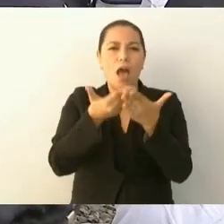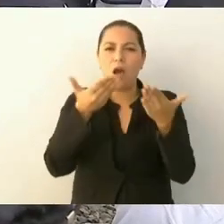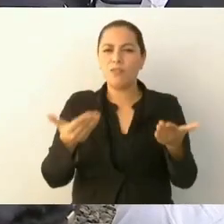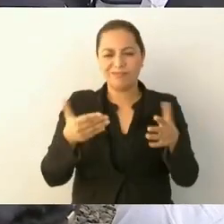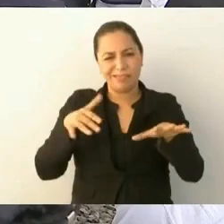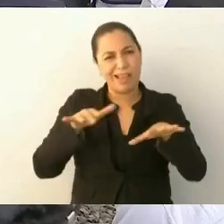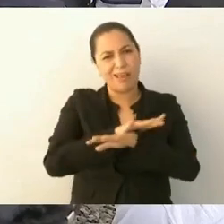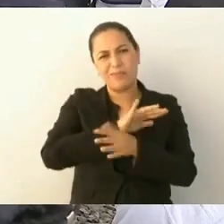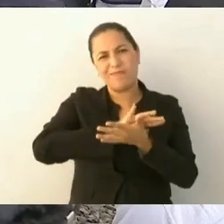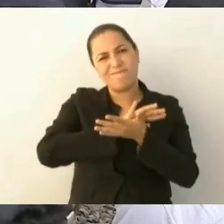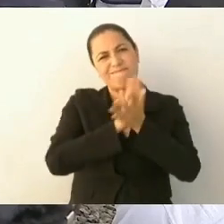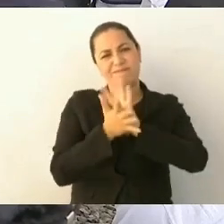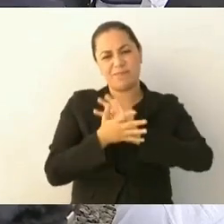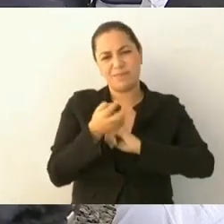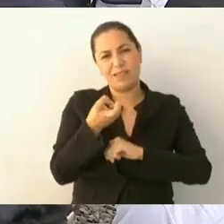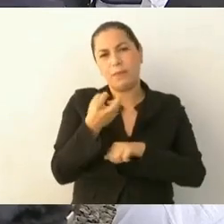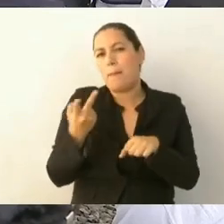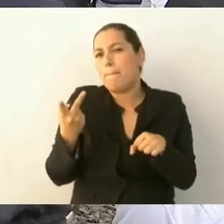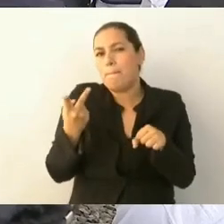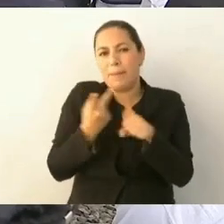son otras circunstancias.